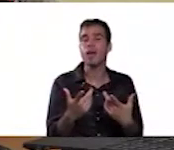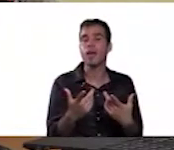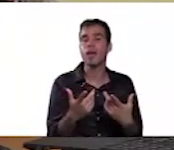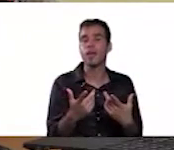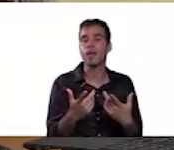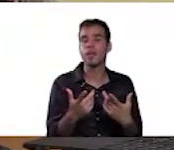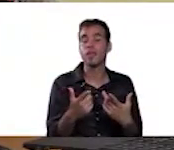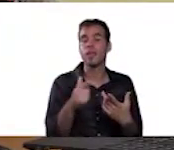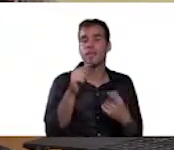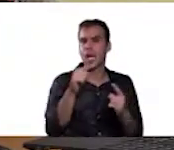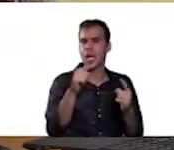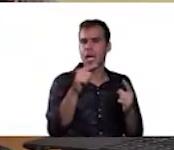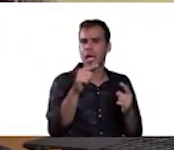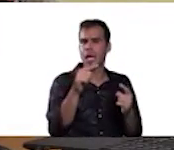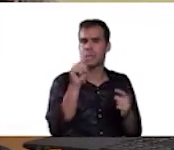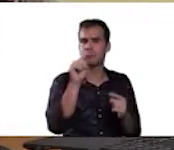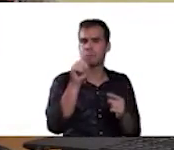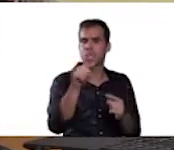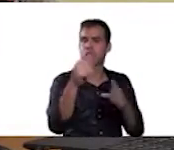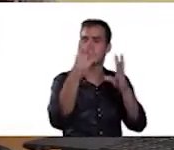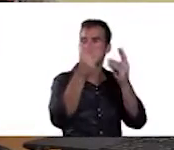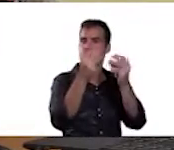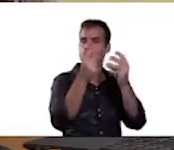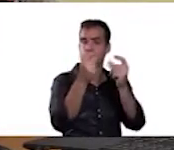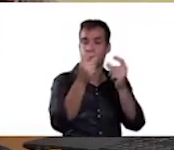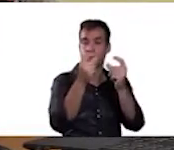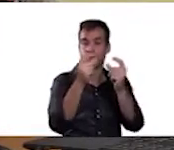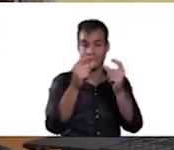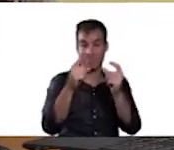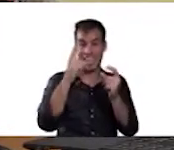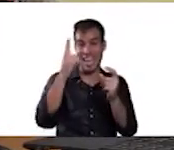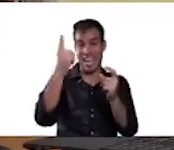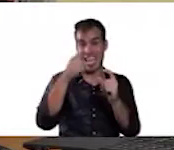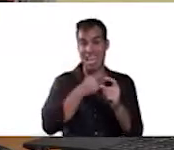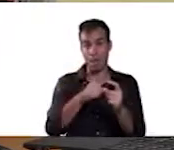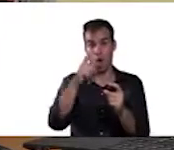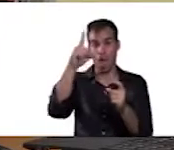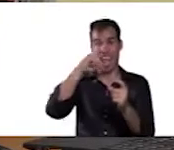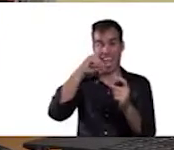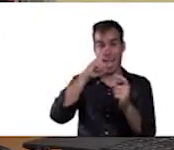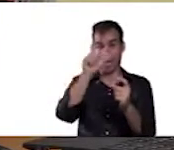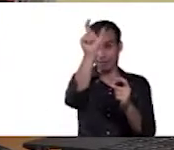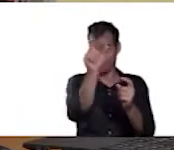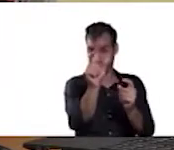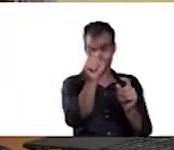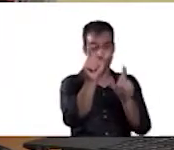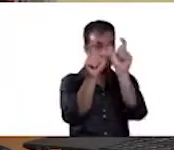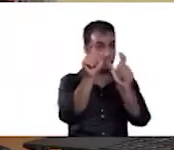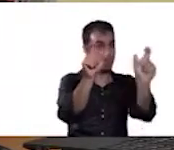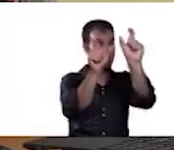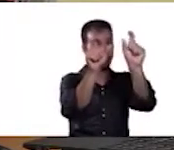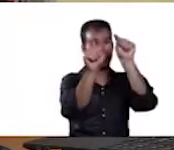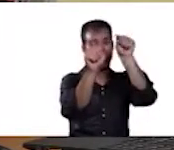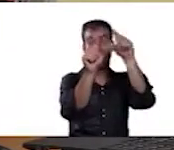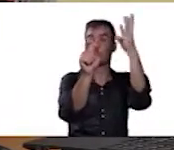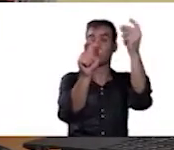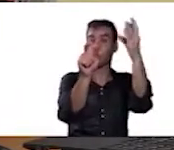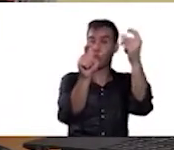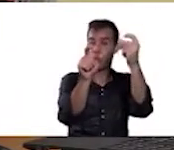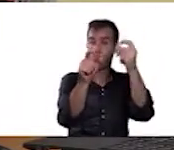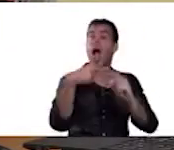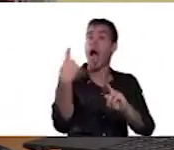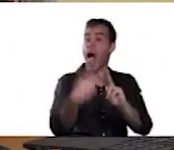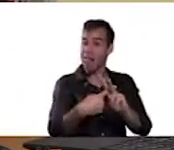coeficiente estequiométrico, que es el número que se pone delante de la sustancia. Hay estudiantes que cometen el